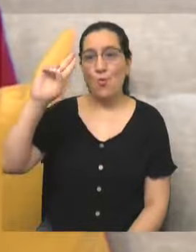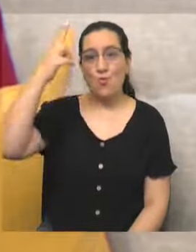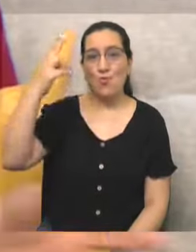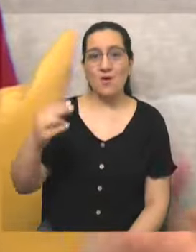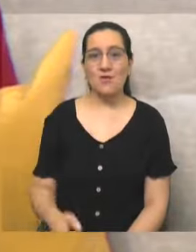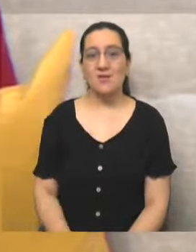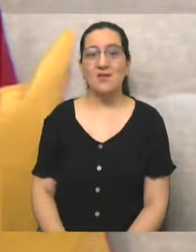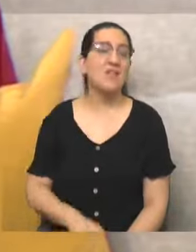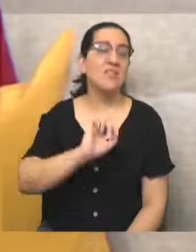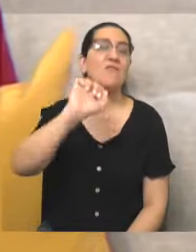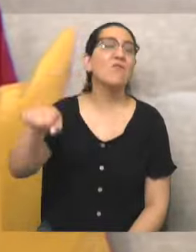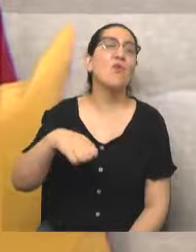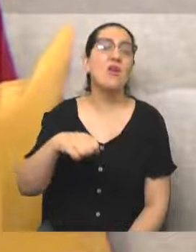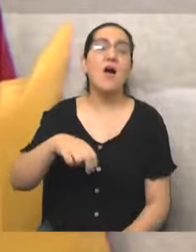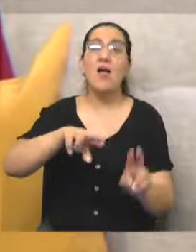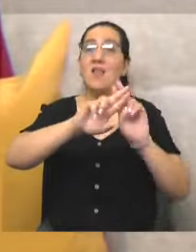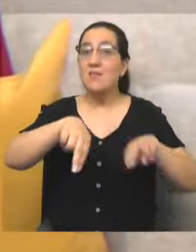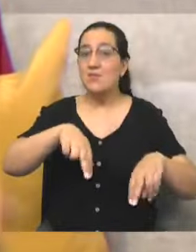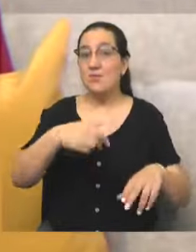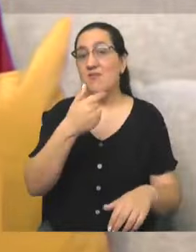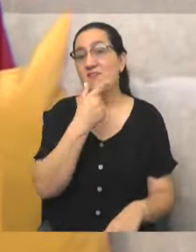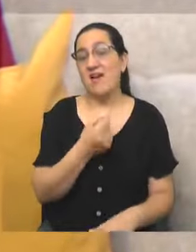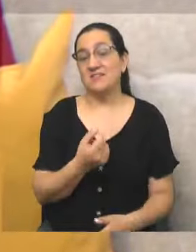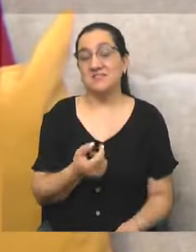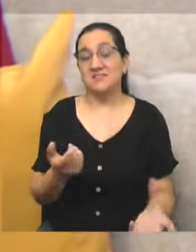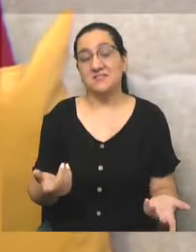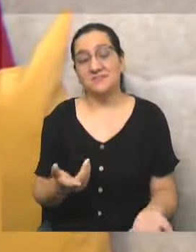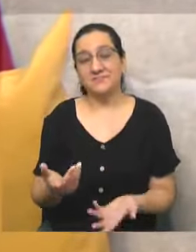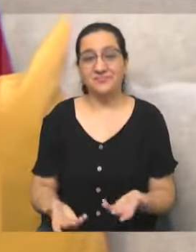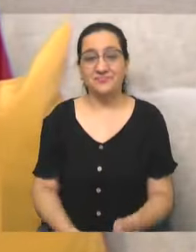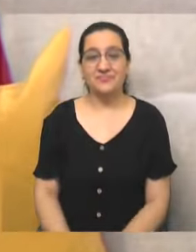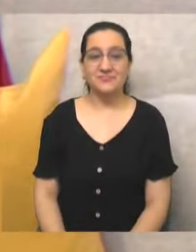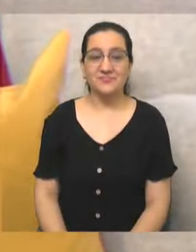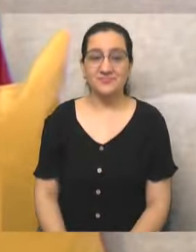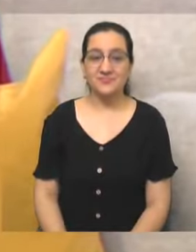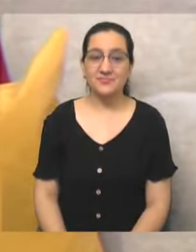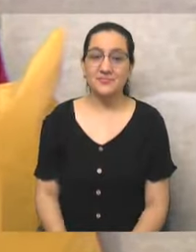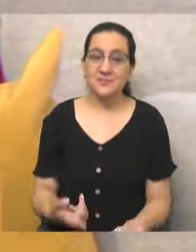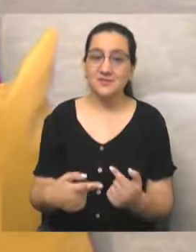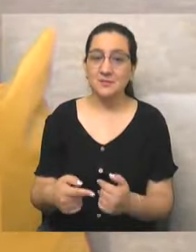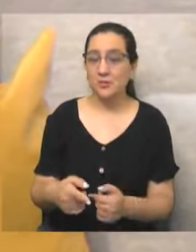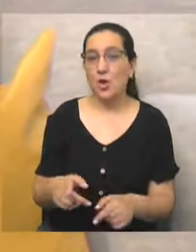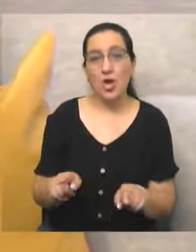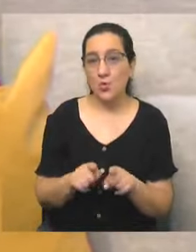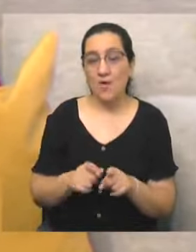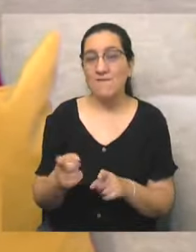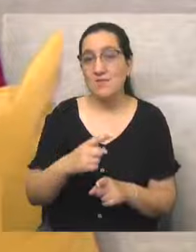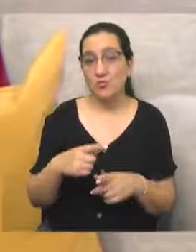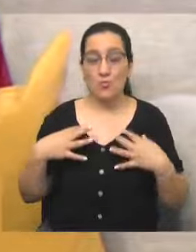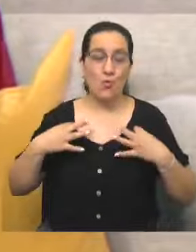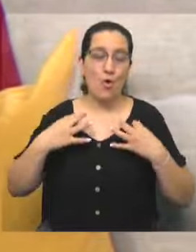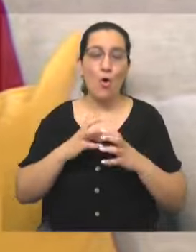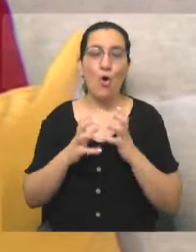Nadie le está dando bolilla, porque la eliminatoria que está fácil es como que nos ha quitado esa adrenalina que teníamos, pero nos vinimos igual de Uruguay para festejar la semana. Muy